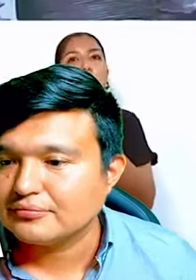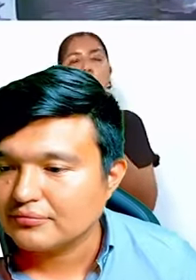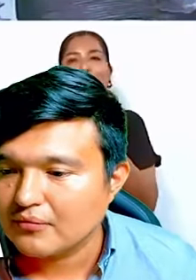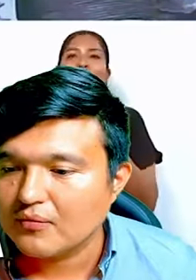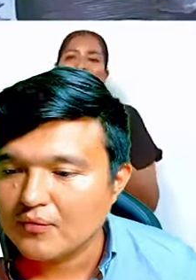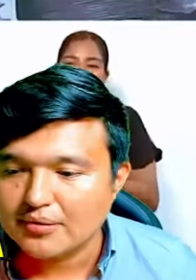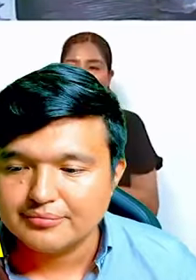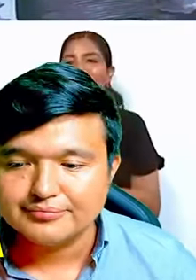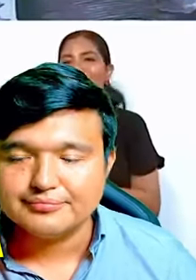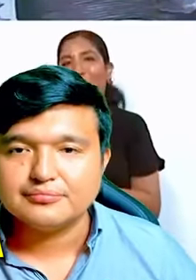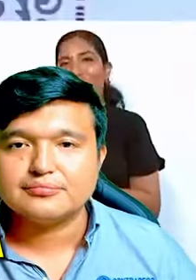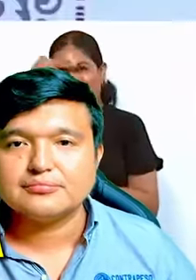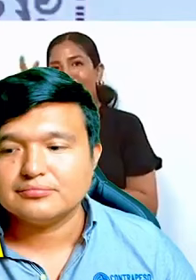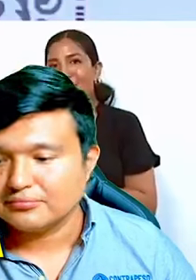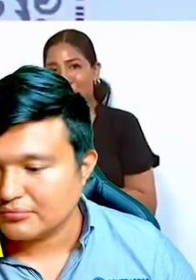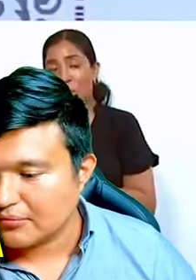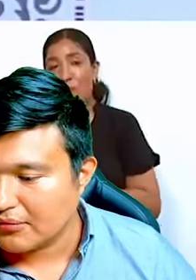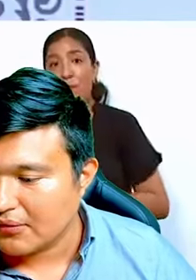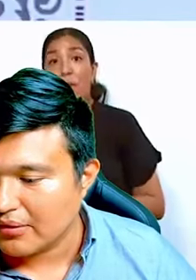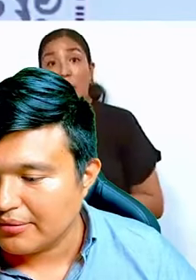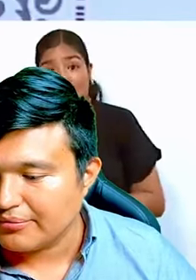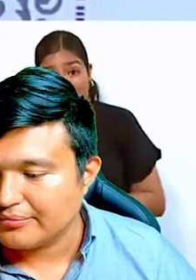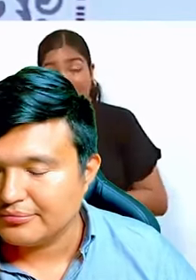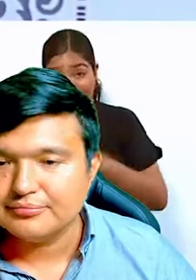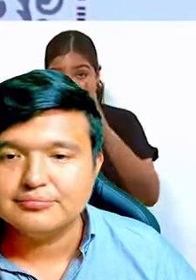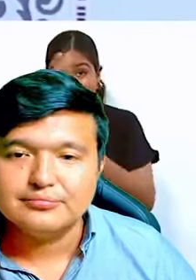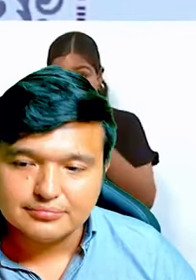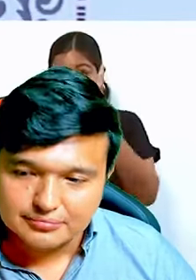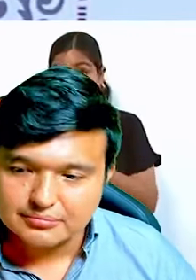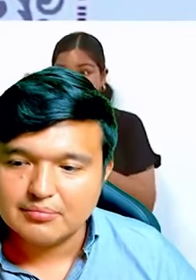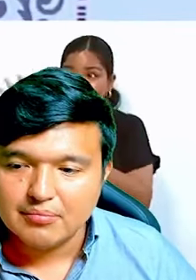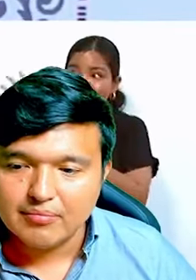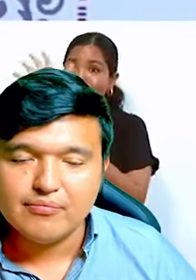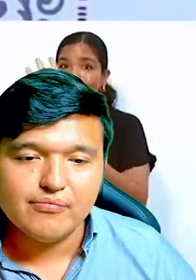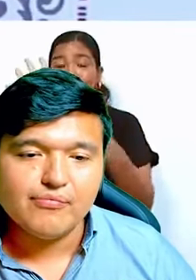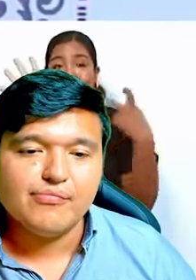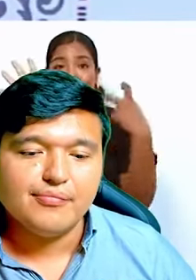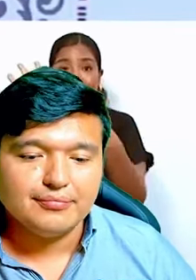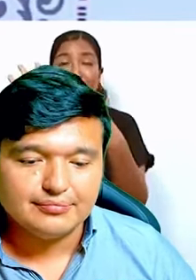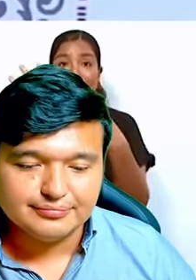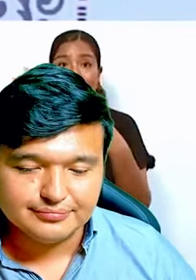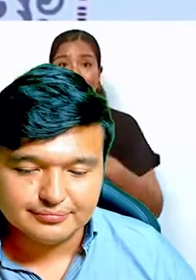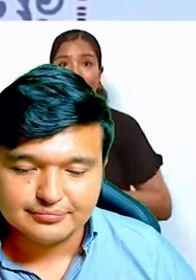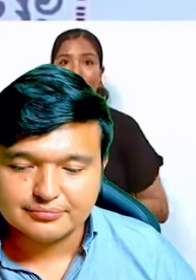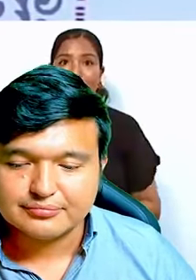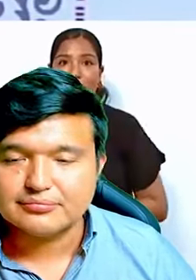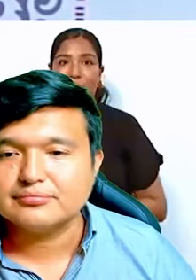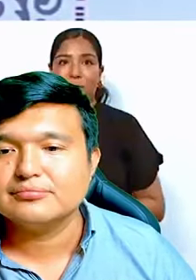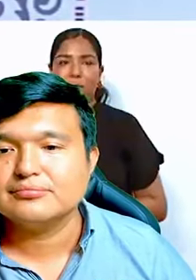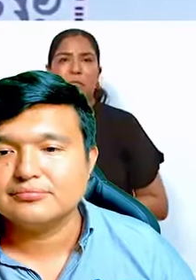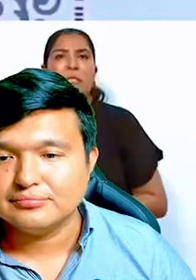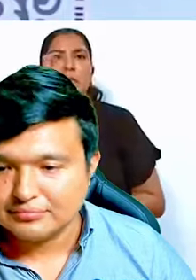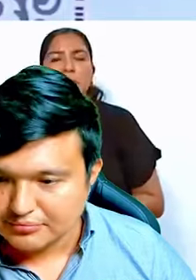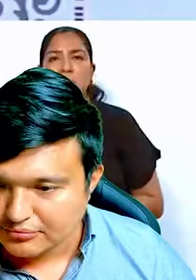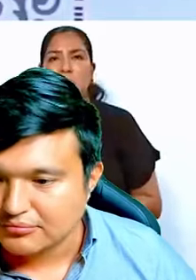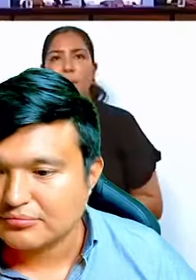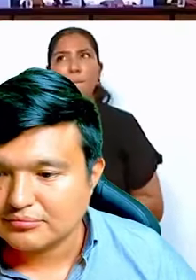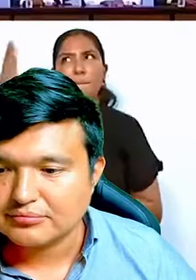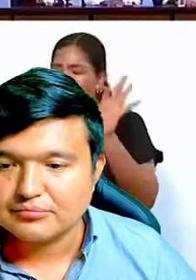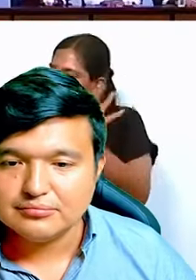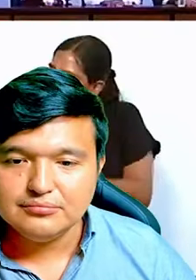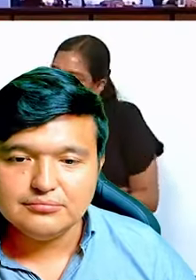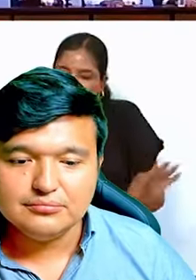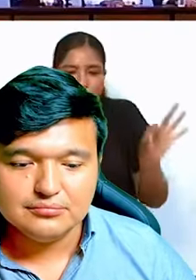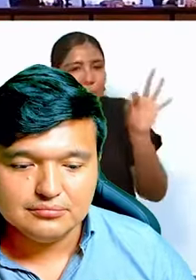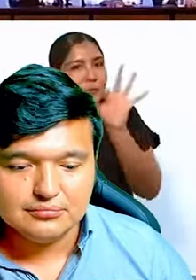pues reconoce que nuestra democracia radica en el poder del pueblo, por el pueblo y para el